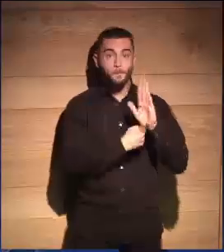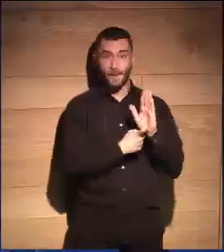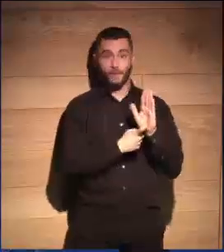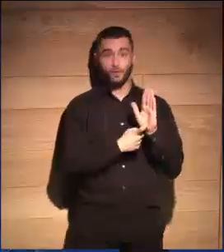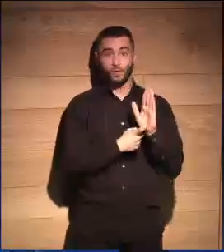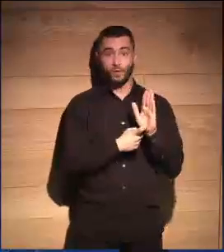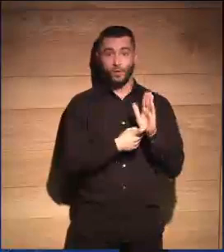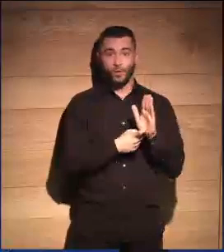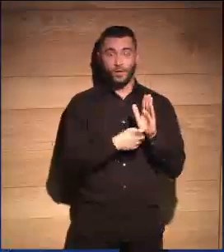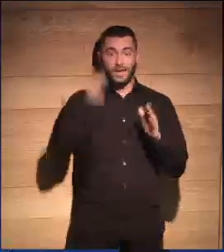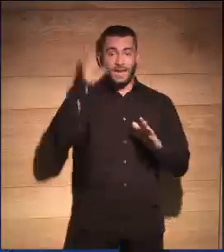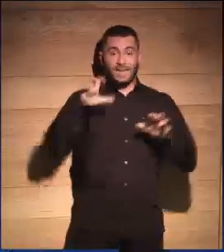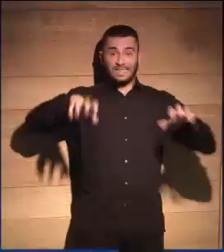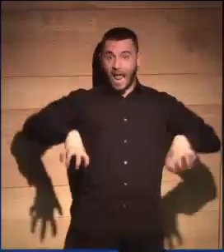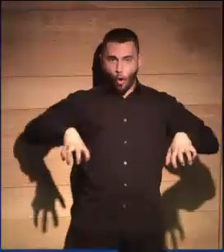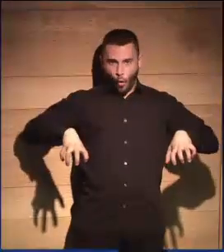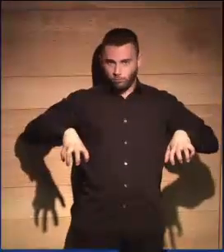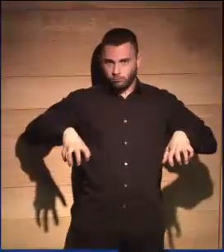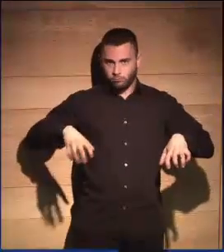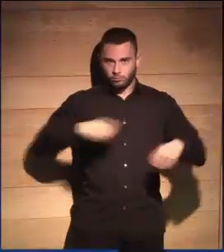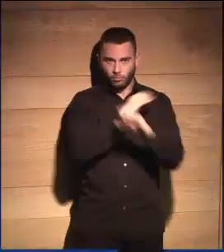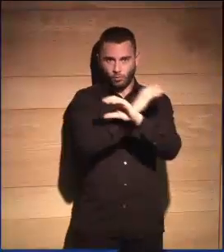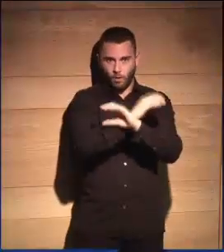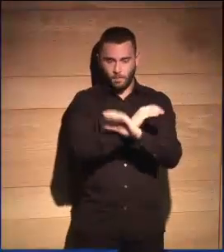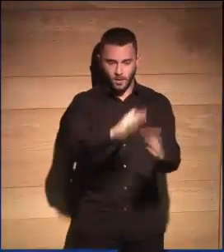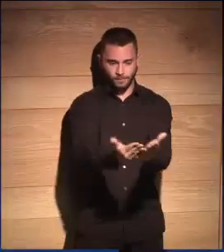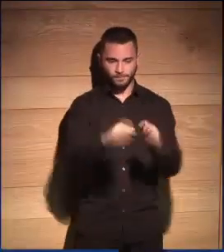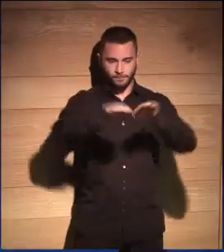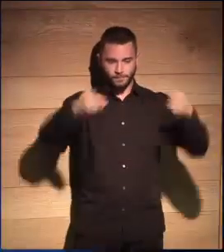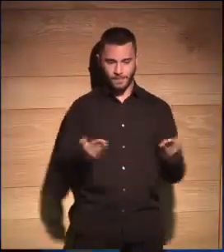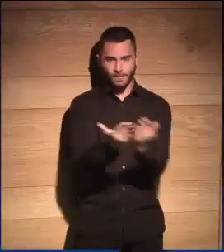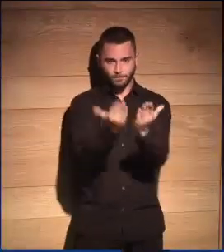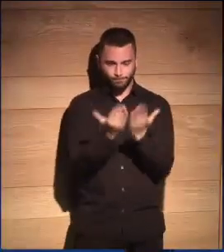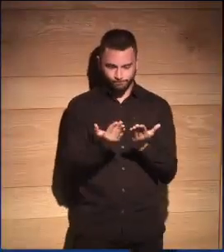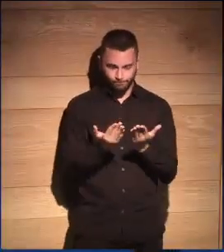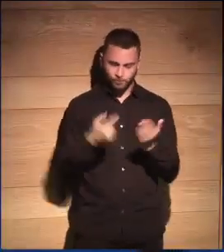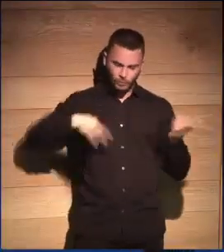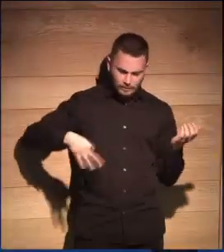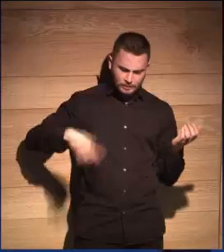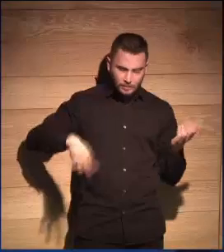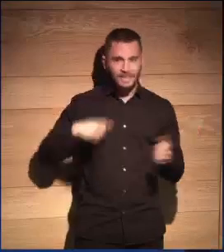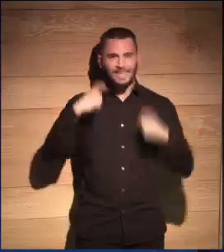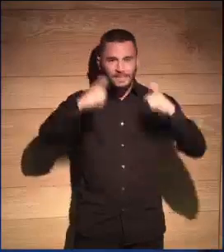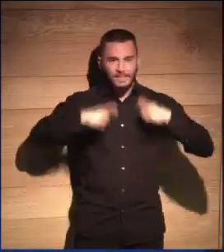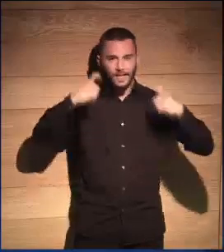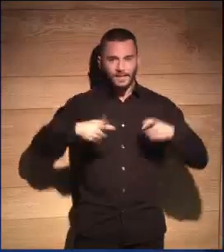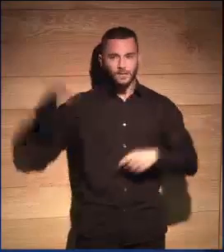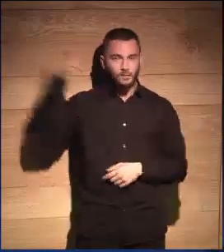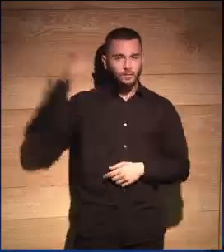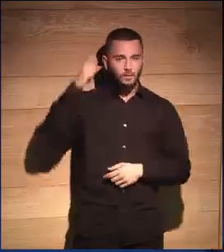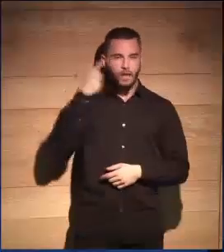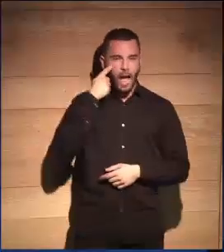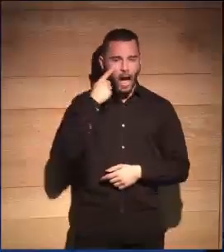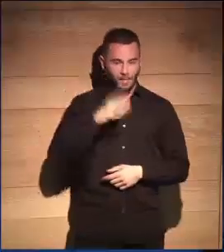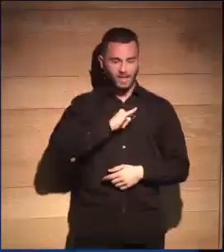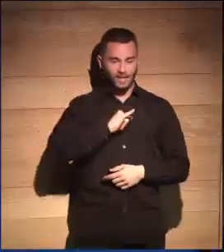el salón de casa con el cómic abierto encima de la mesa y tocando, intentando escuchar a ver qué encajaba con